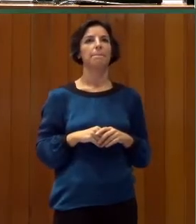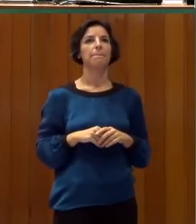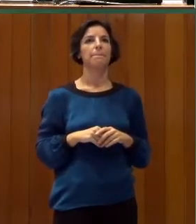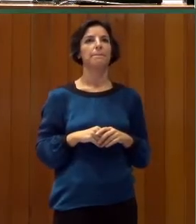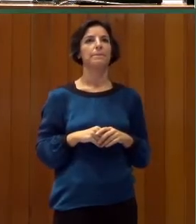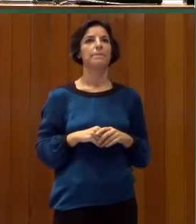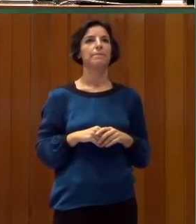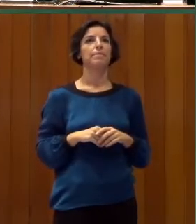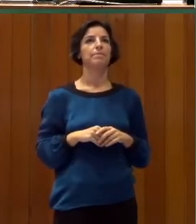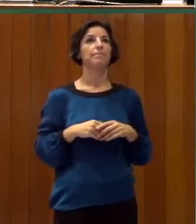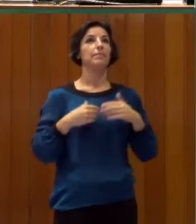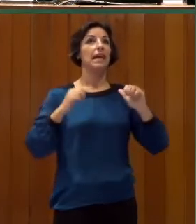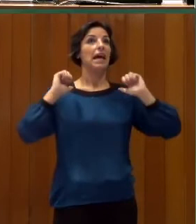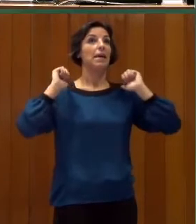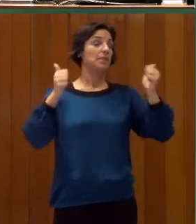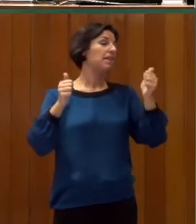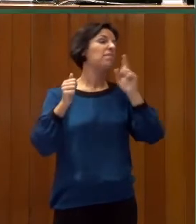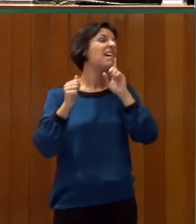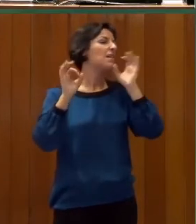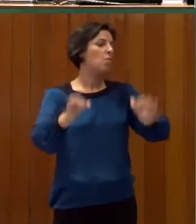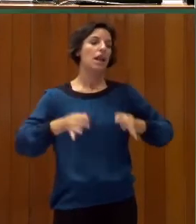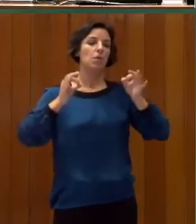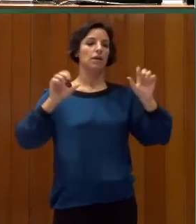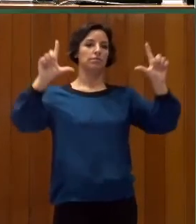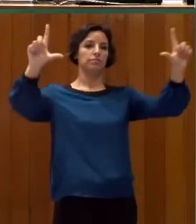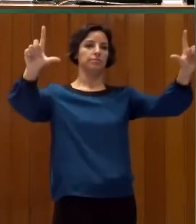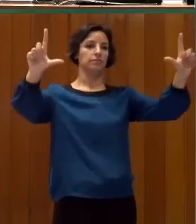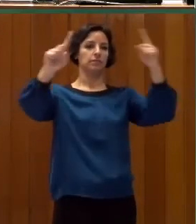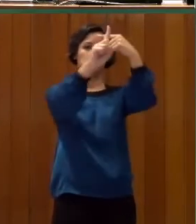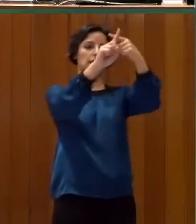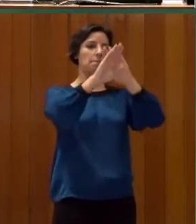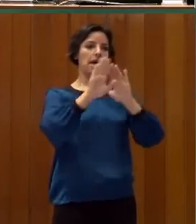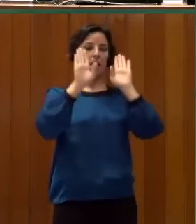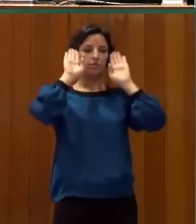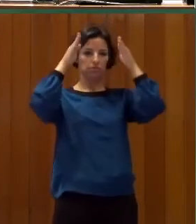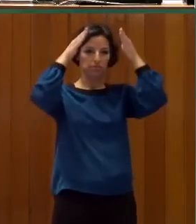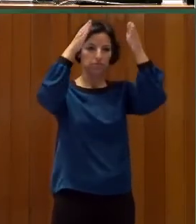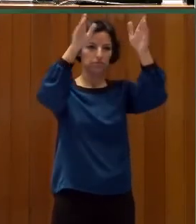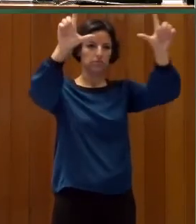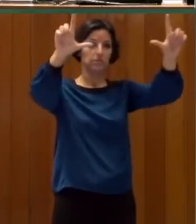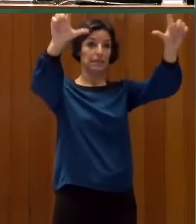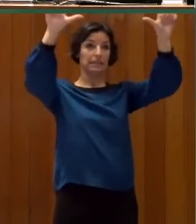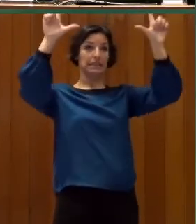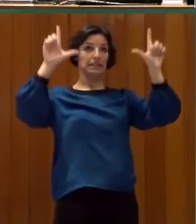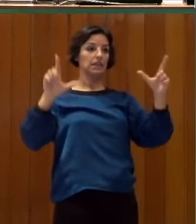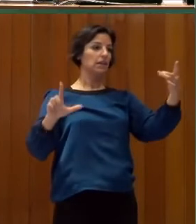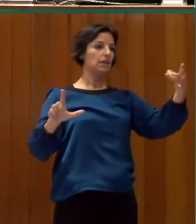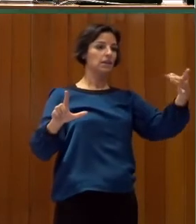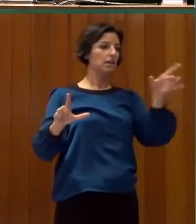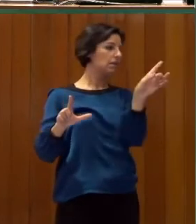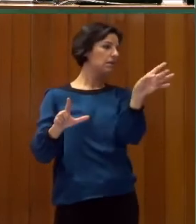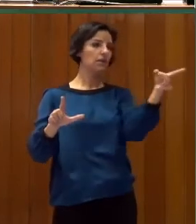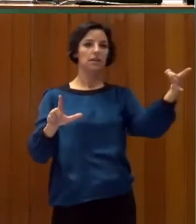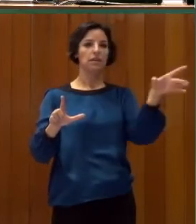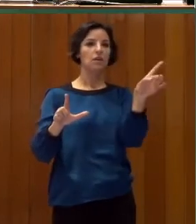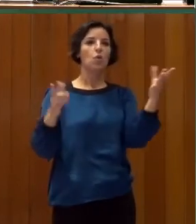Cada ensayo comienza con un punto de fijación de 500 milisegundos, presentación del estímulo durante 700